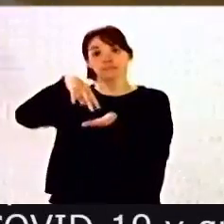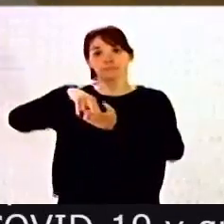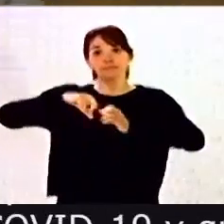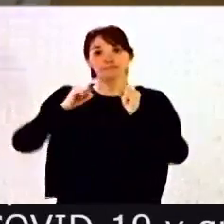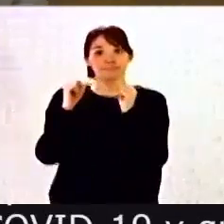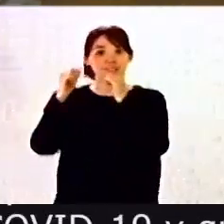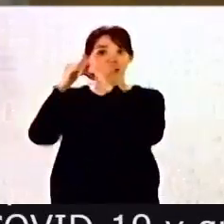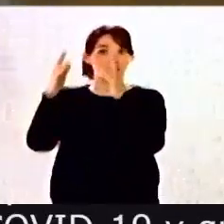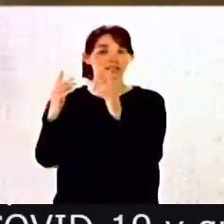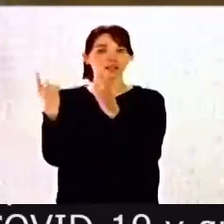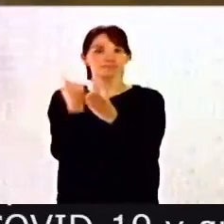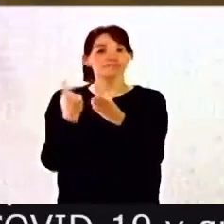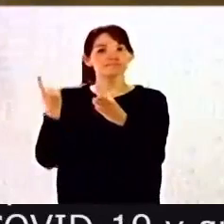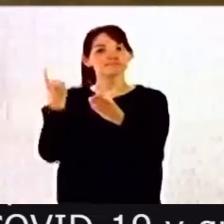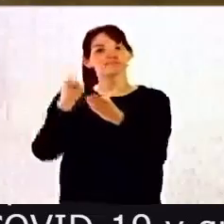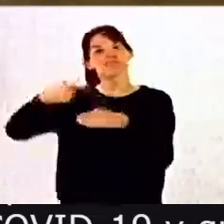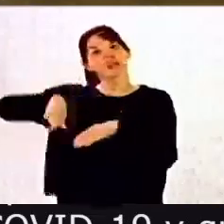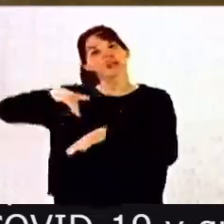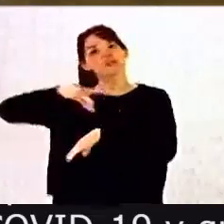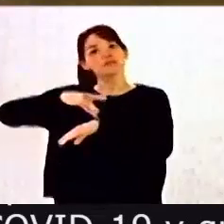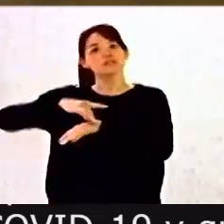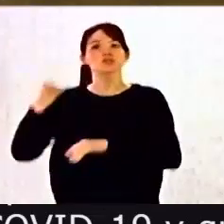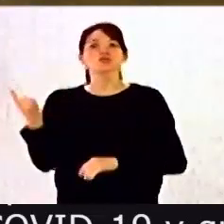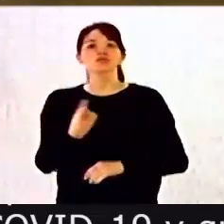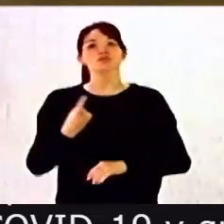que pasar la enfermedad solos,